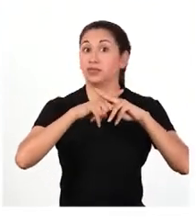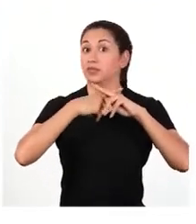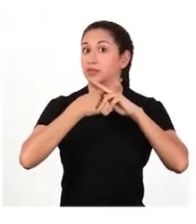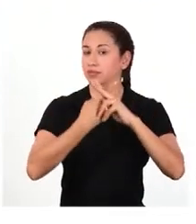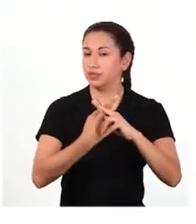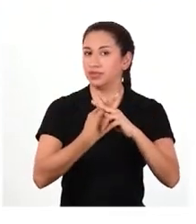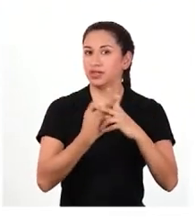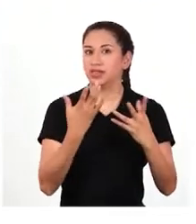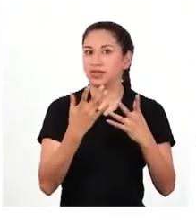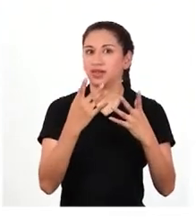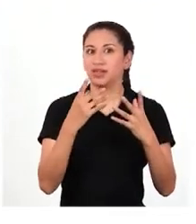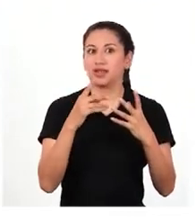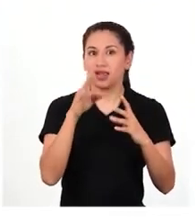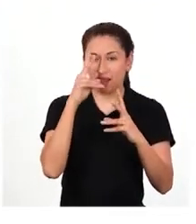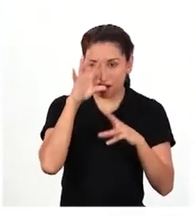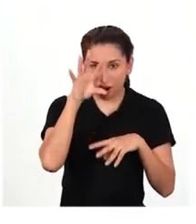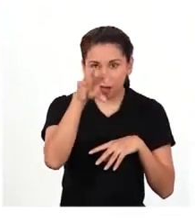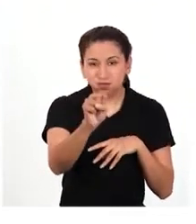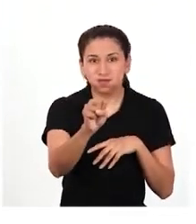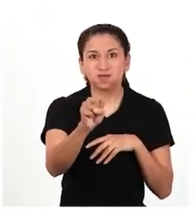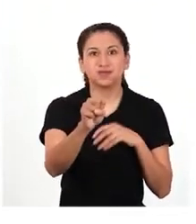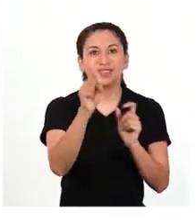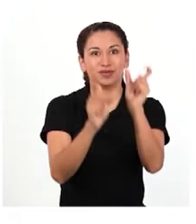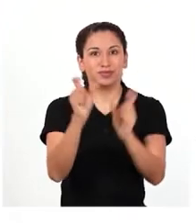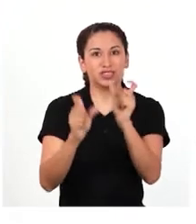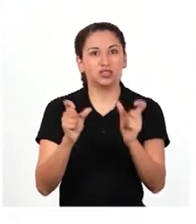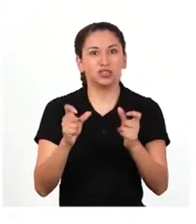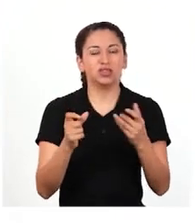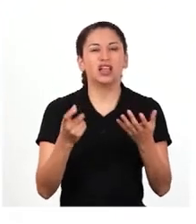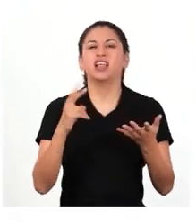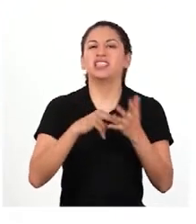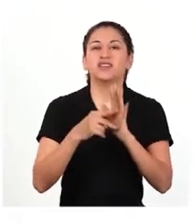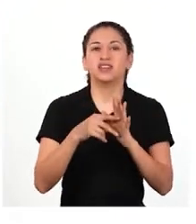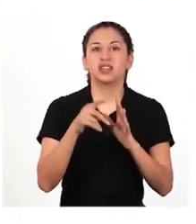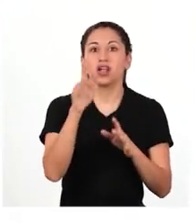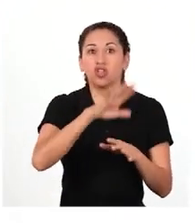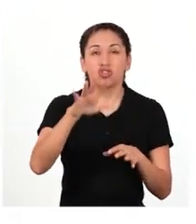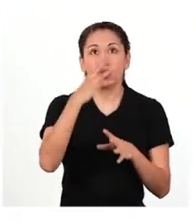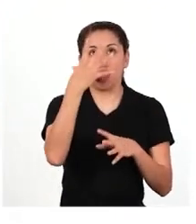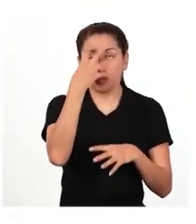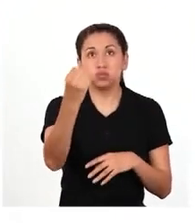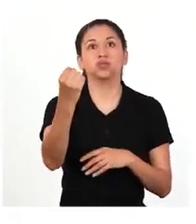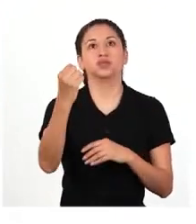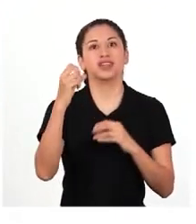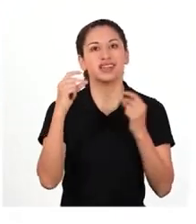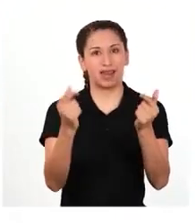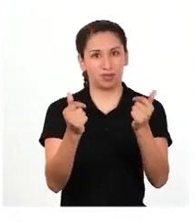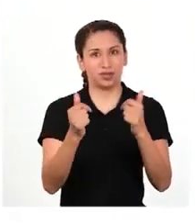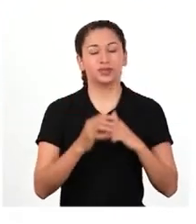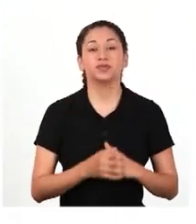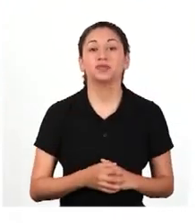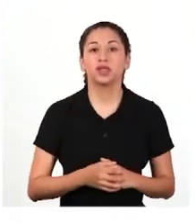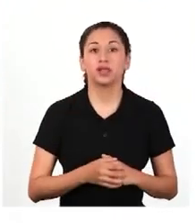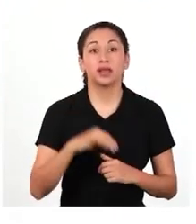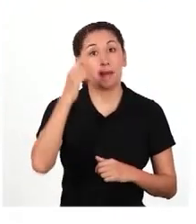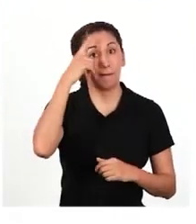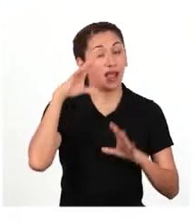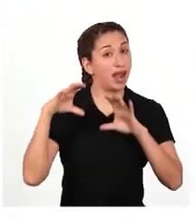es muy importante partir con algo que enganche al público, es decir, que capte su